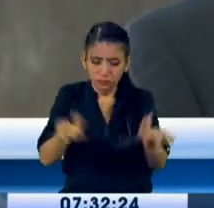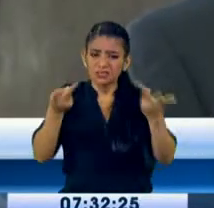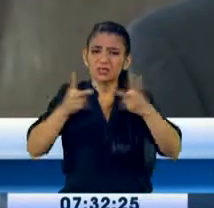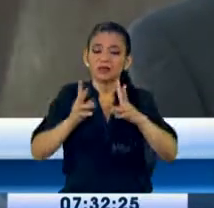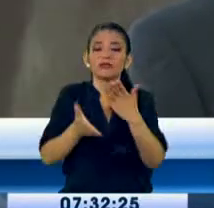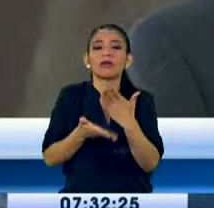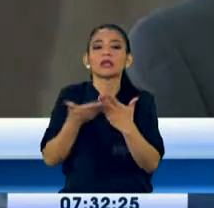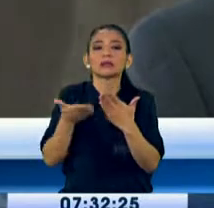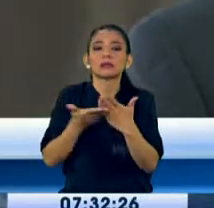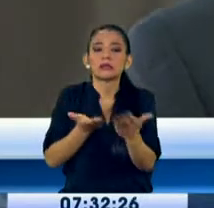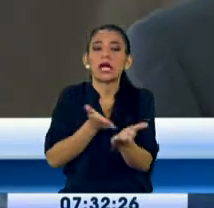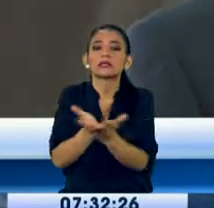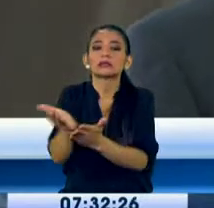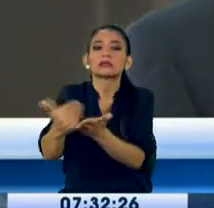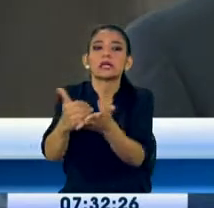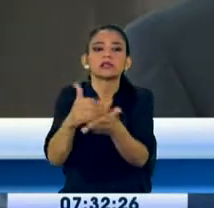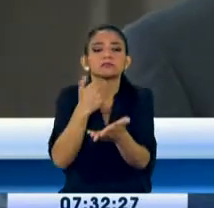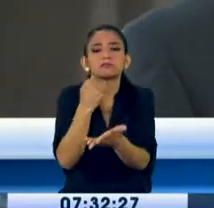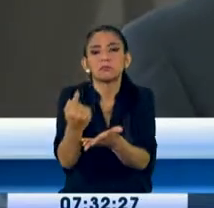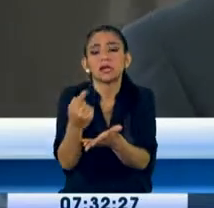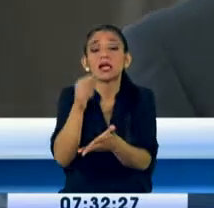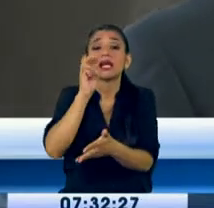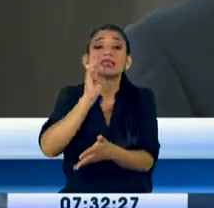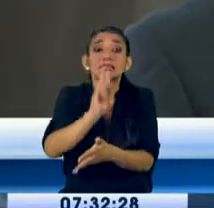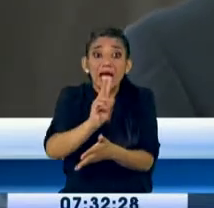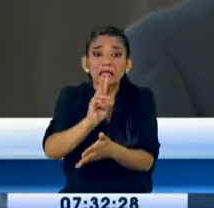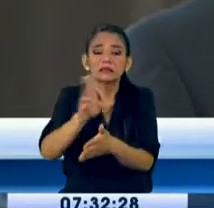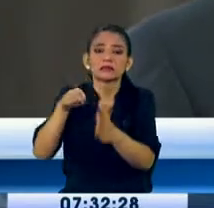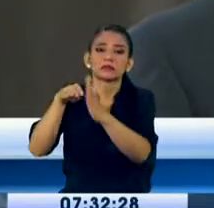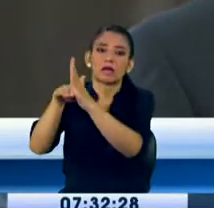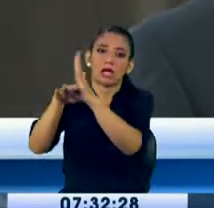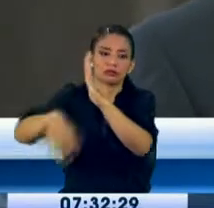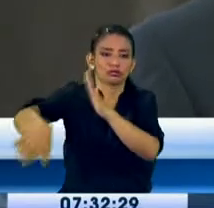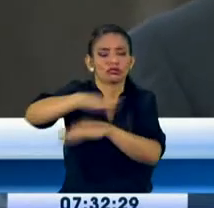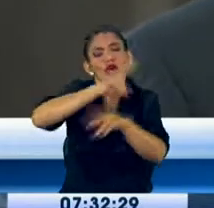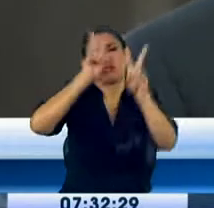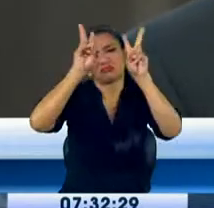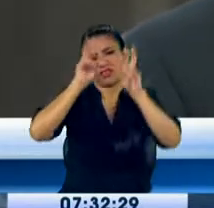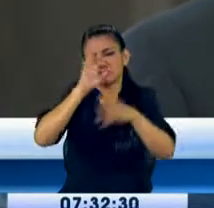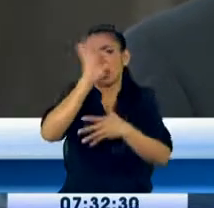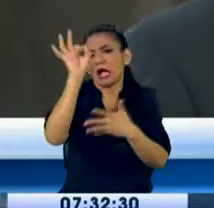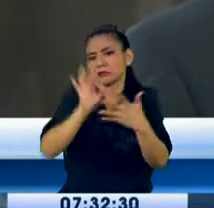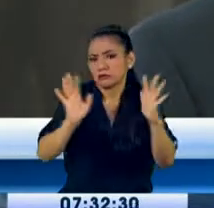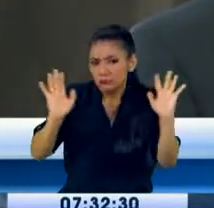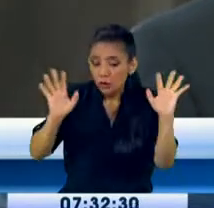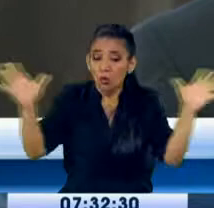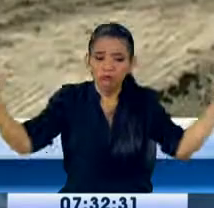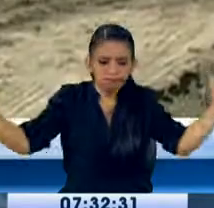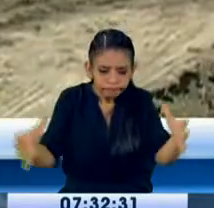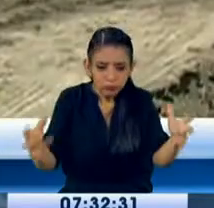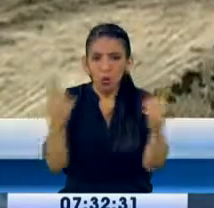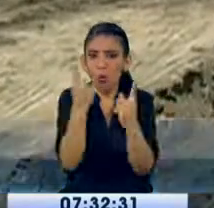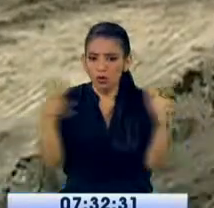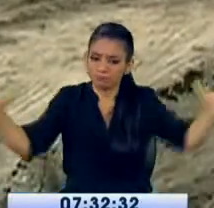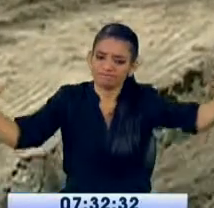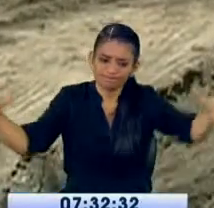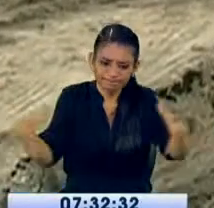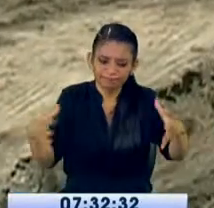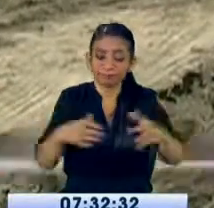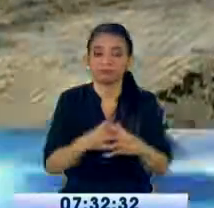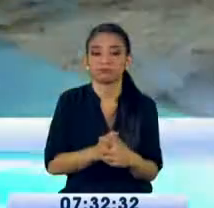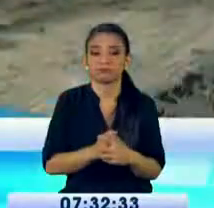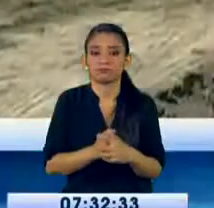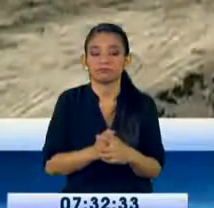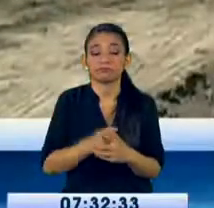acceso a la ciudadanía en general a más de seis instituciones del eje Financiero en una sola edificación con una inversión